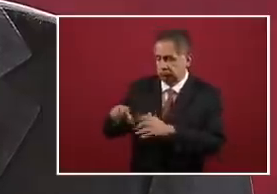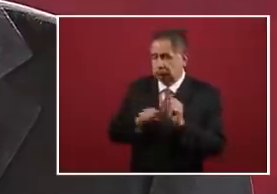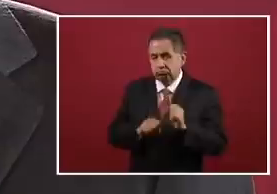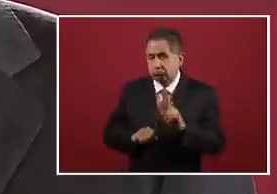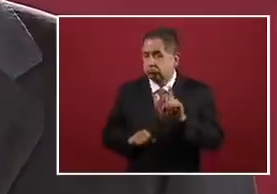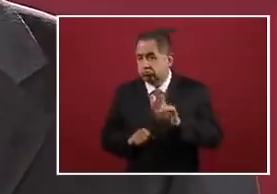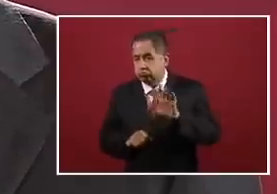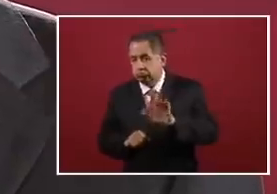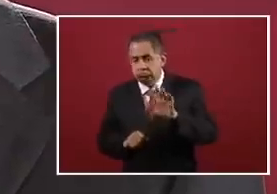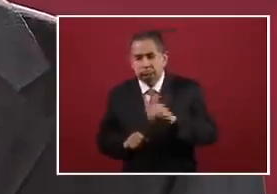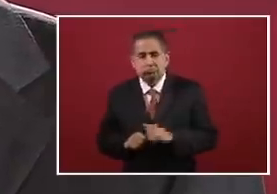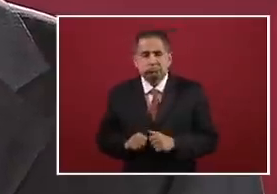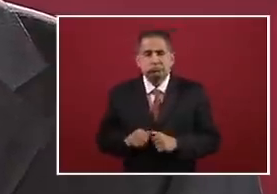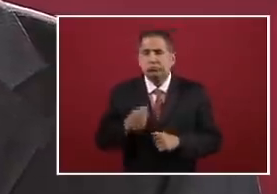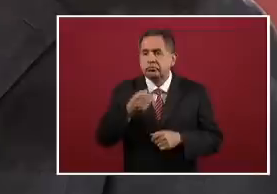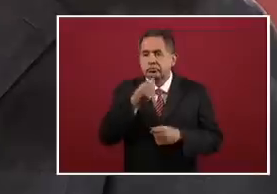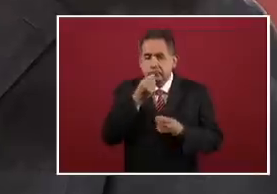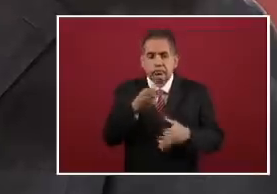No puedo